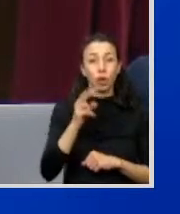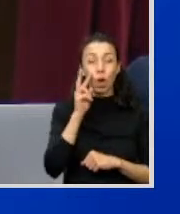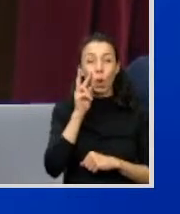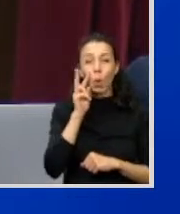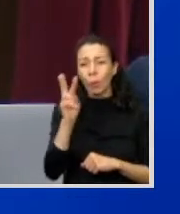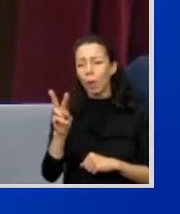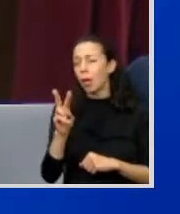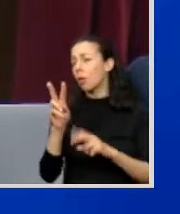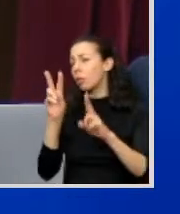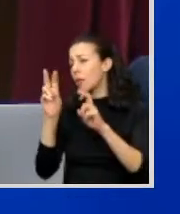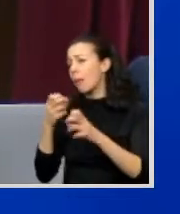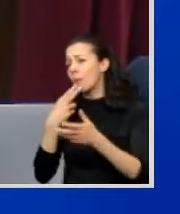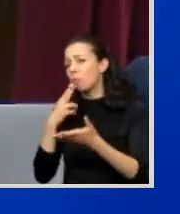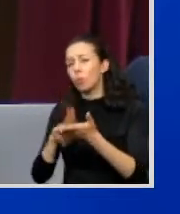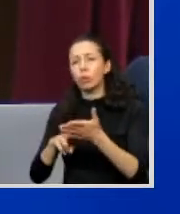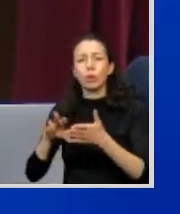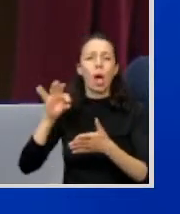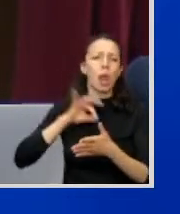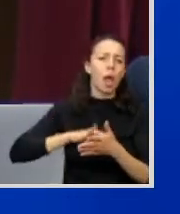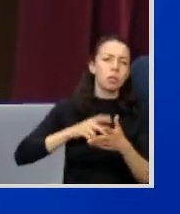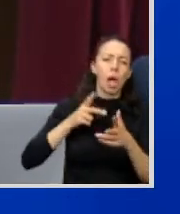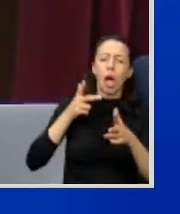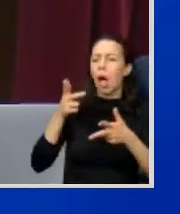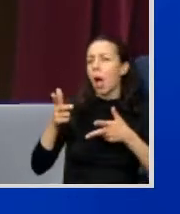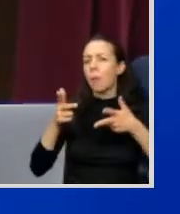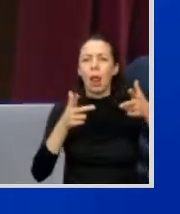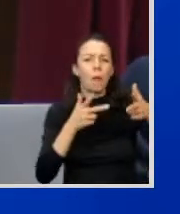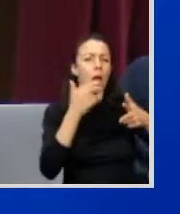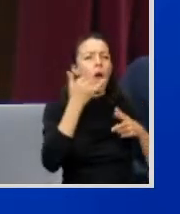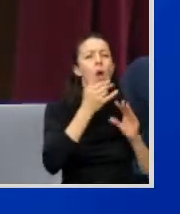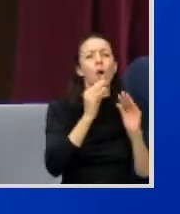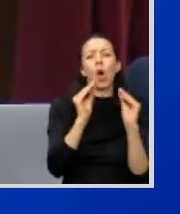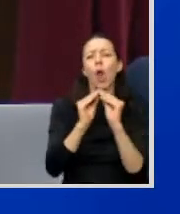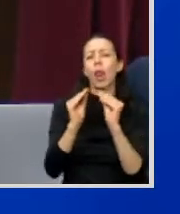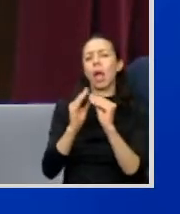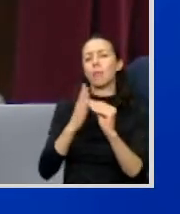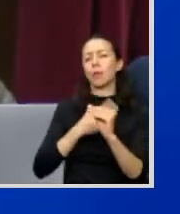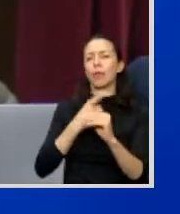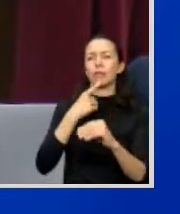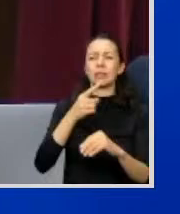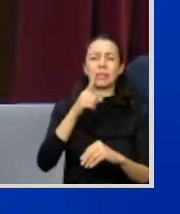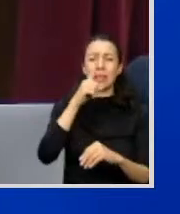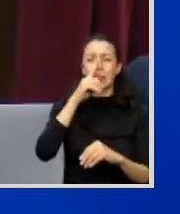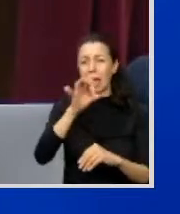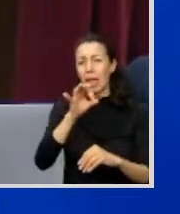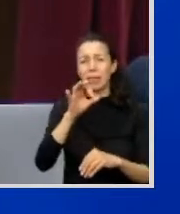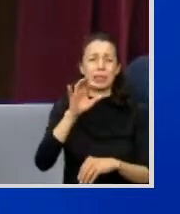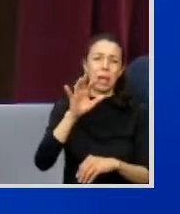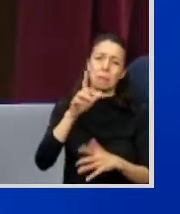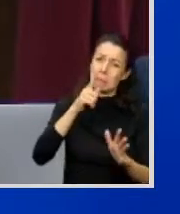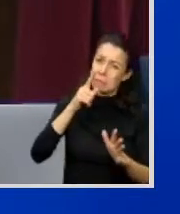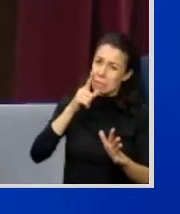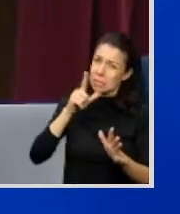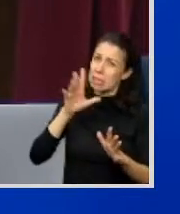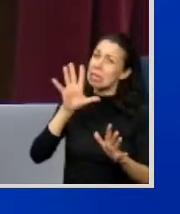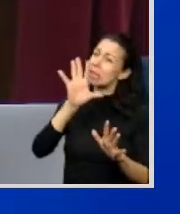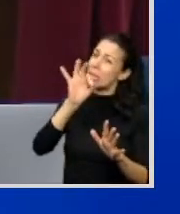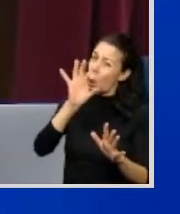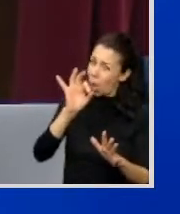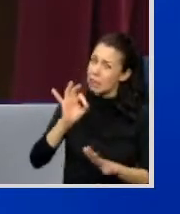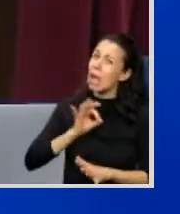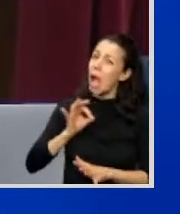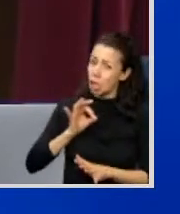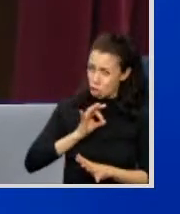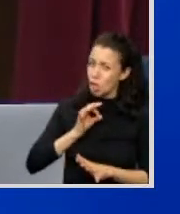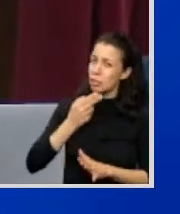La Libertad Avanza y no eligió a Juntos por el Cambio. Y tercero, que cada uno de los que participan de La Libertad Avanza o de este gobierno de La